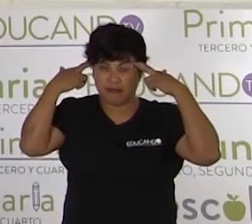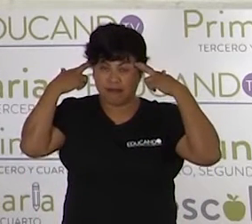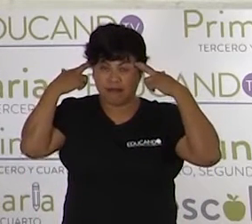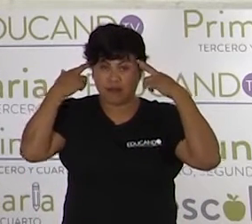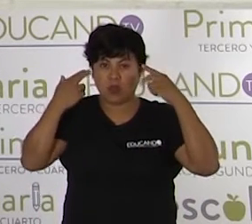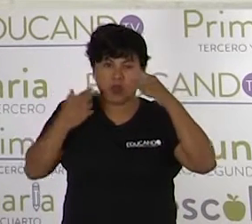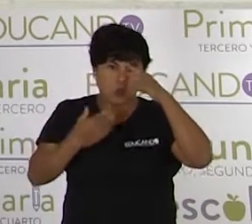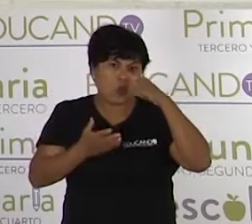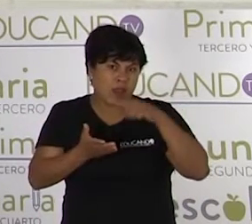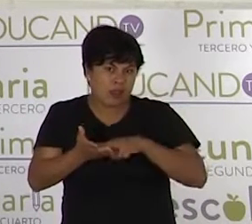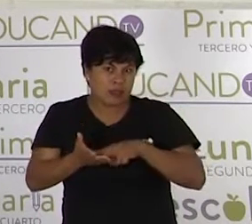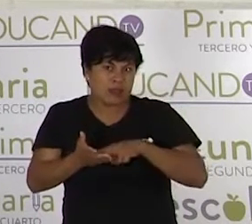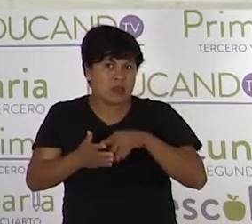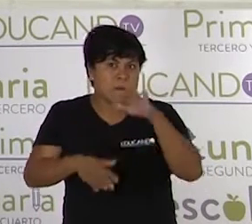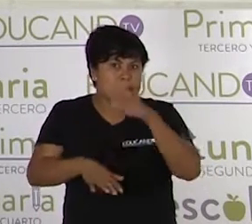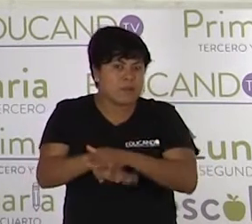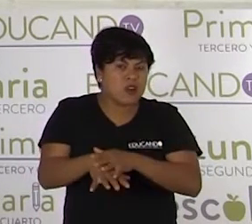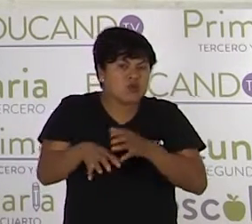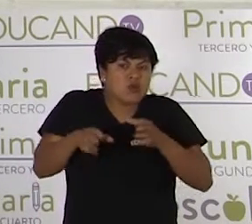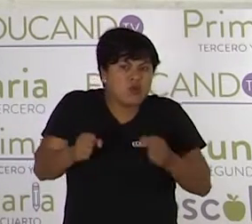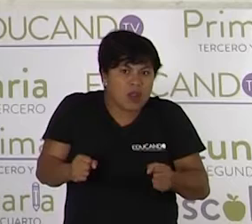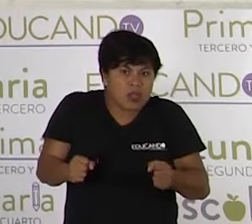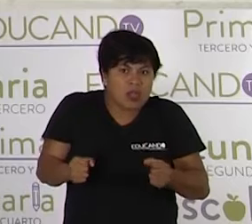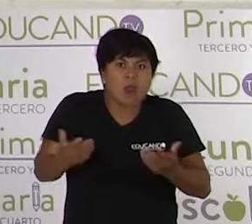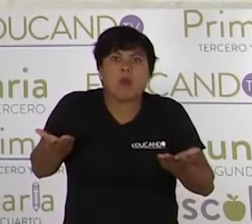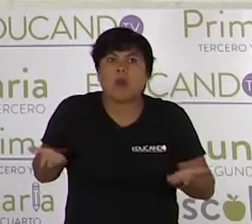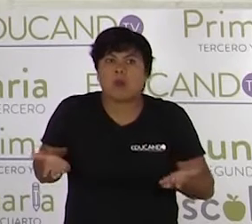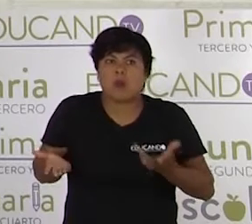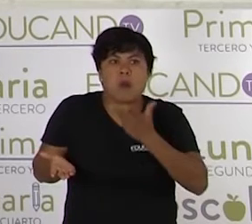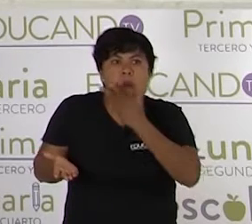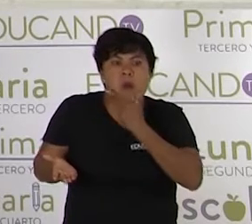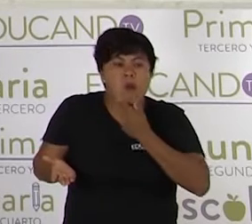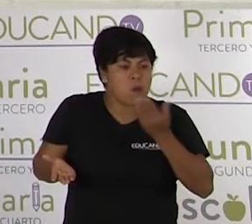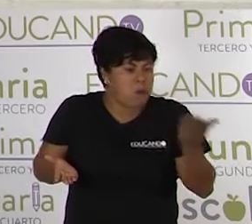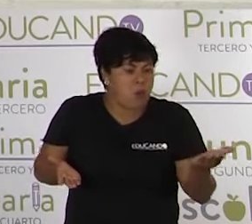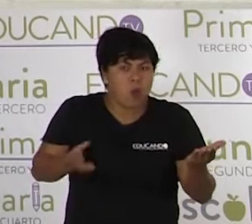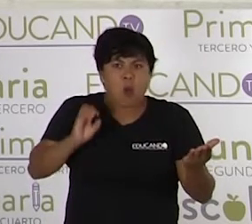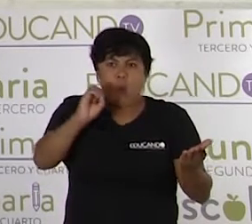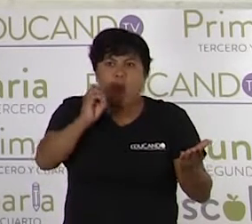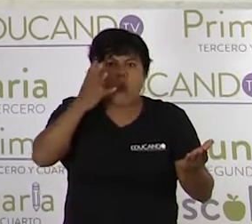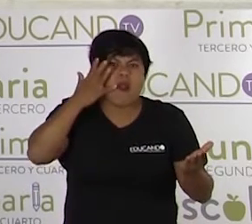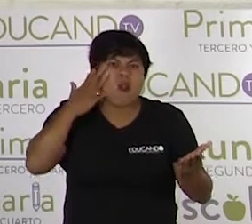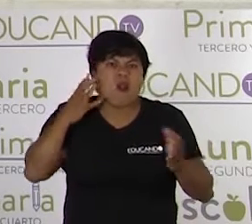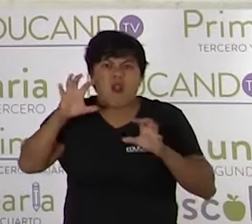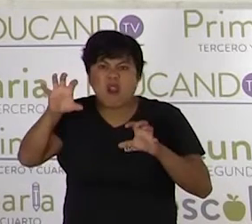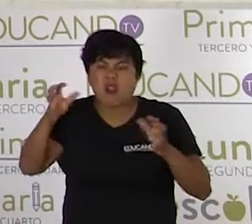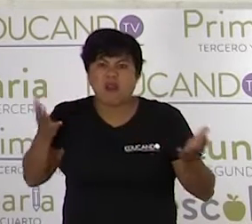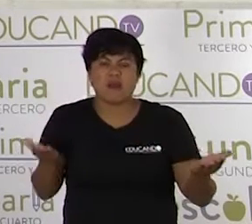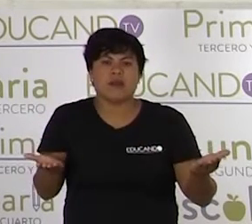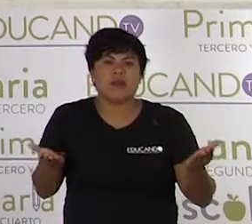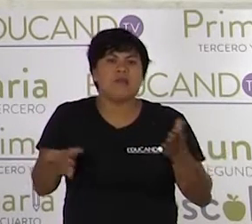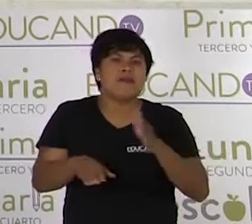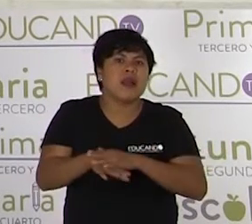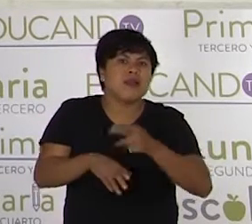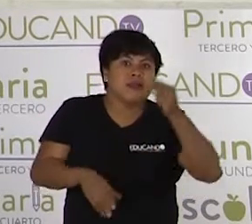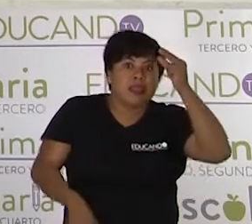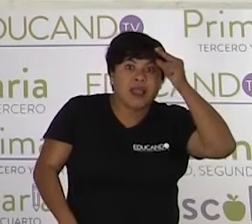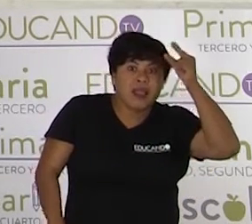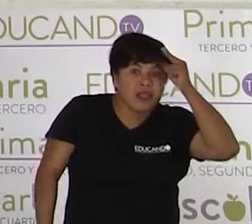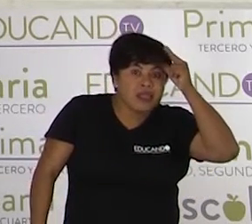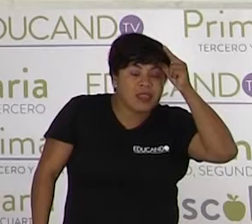¿Crees que sea más fuerte el hombre o el león? quién es más